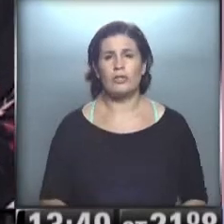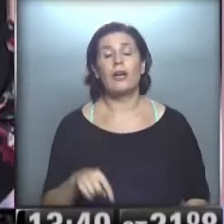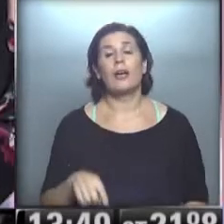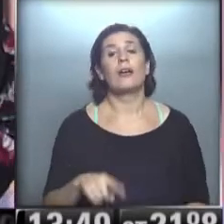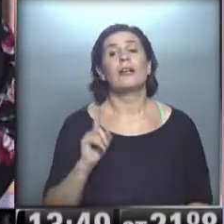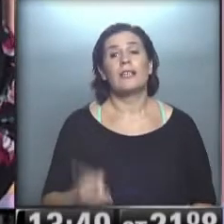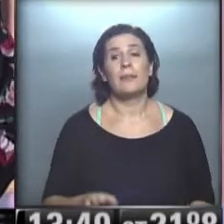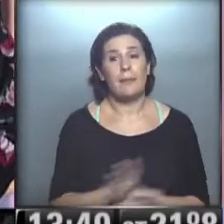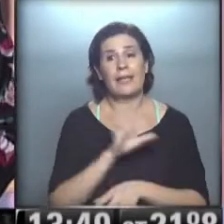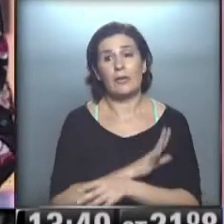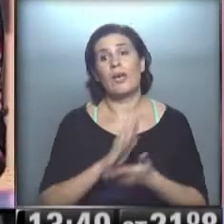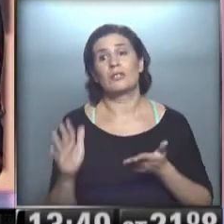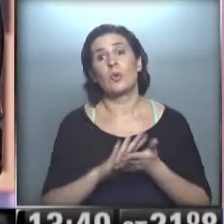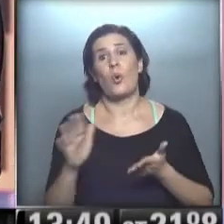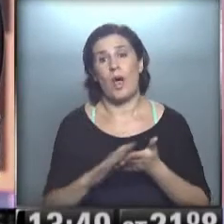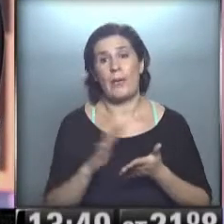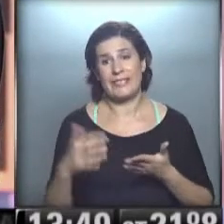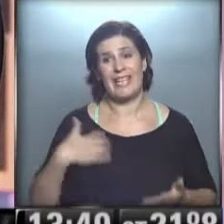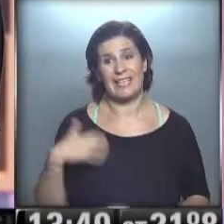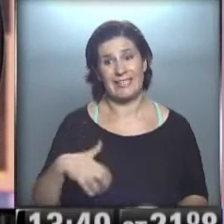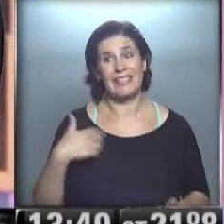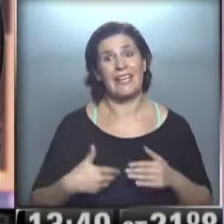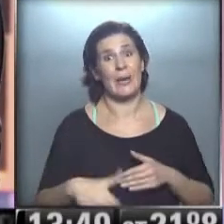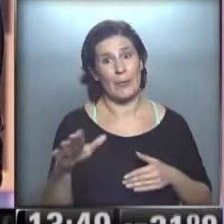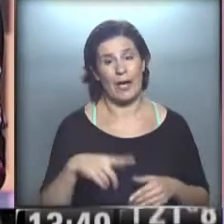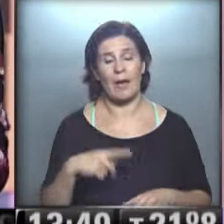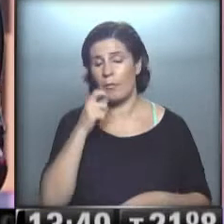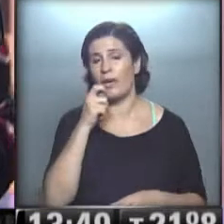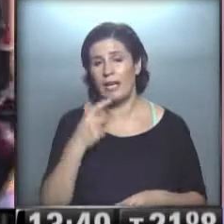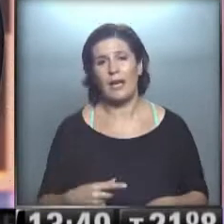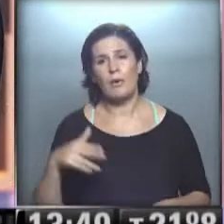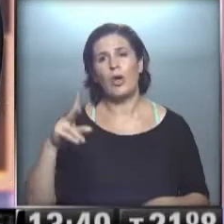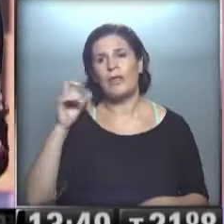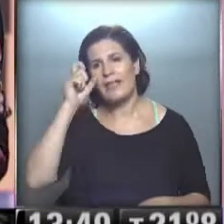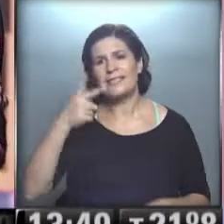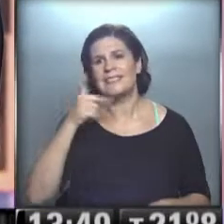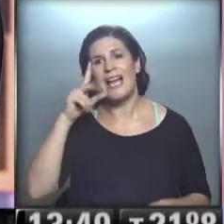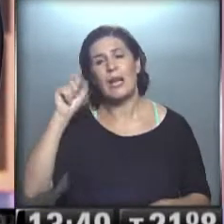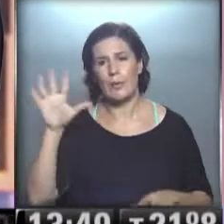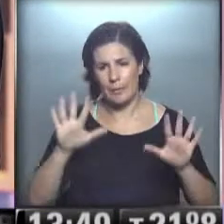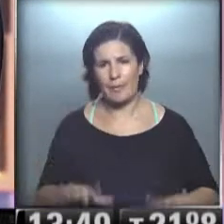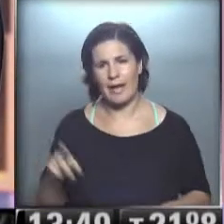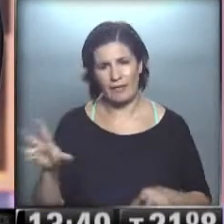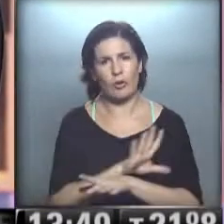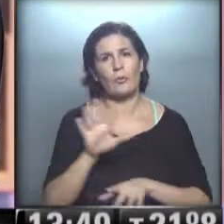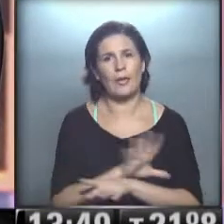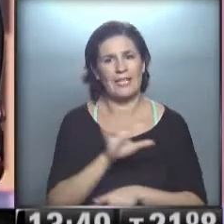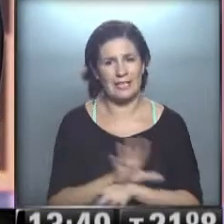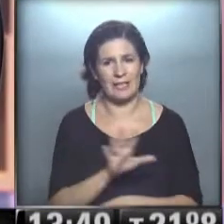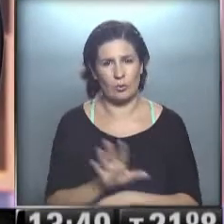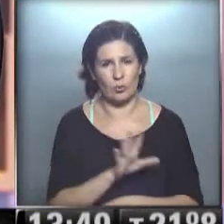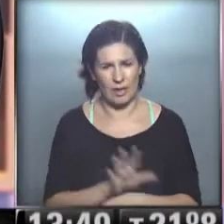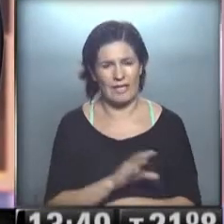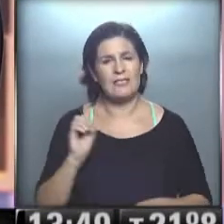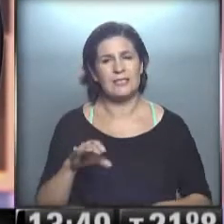Se esperan buenas y nuevas películas del cine nacional. Estoy hablando del trabajo en solitario de Martín de Salvo, a quien vimos con Las mantenidas sin sueño. Aquí se viene con El día trajo